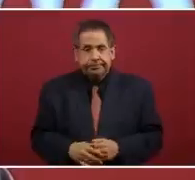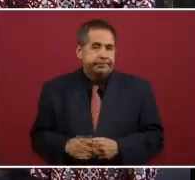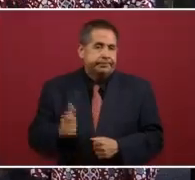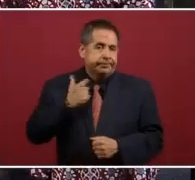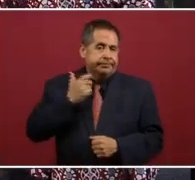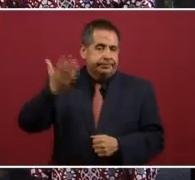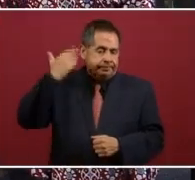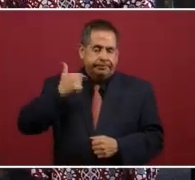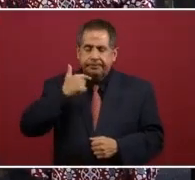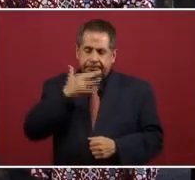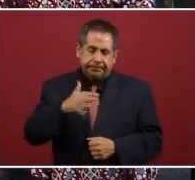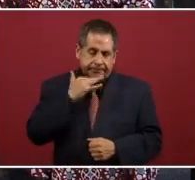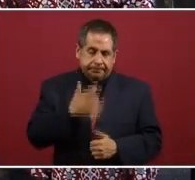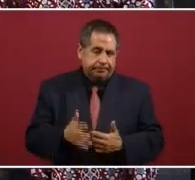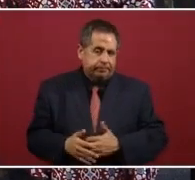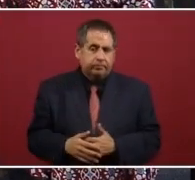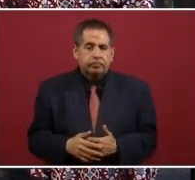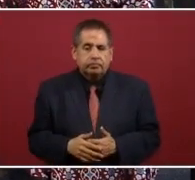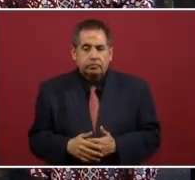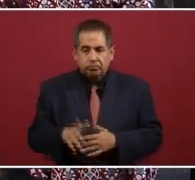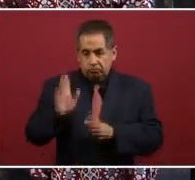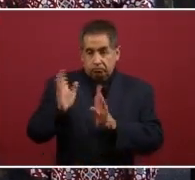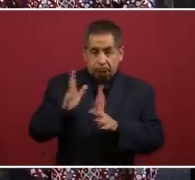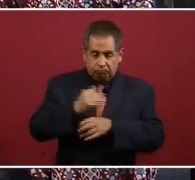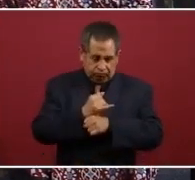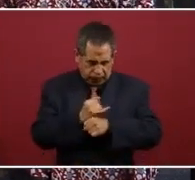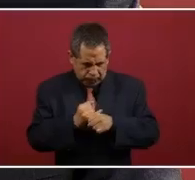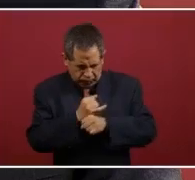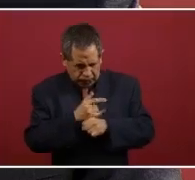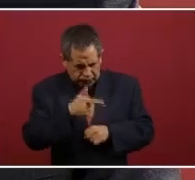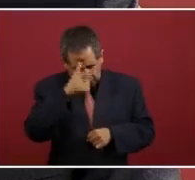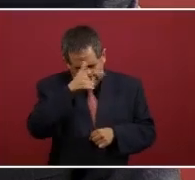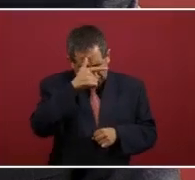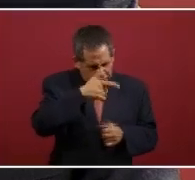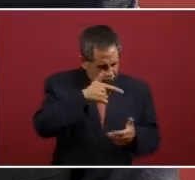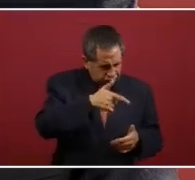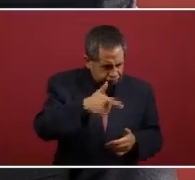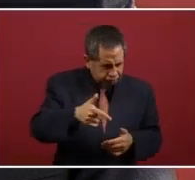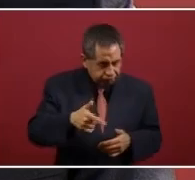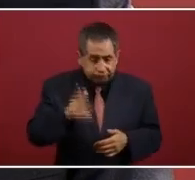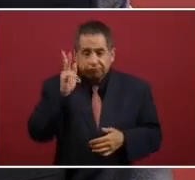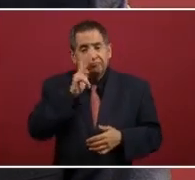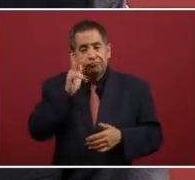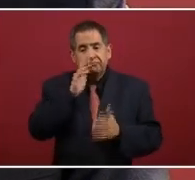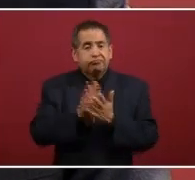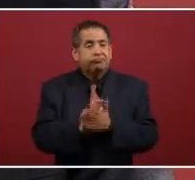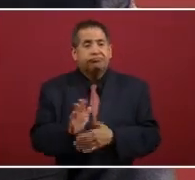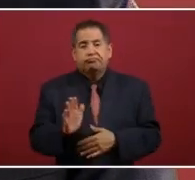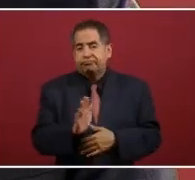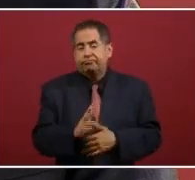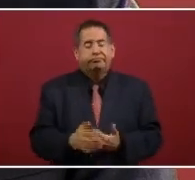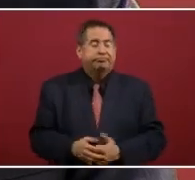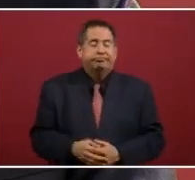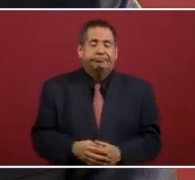porque hay auditorías y está demostrado de que hubo un